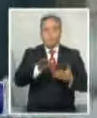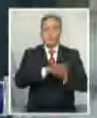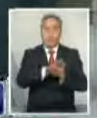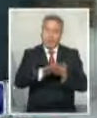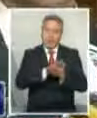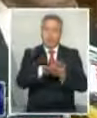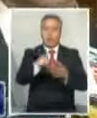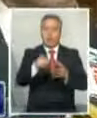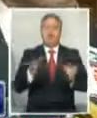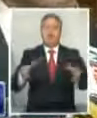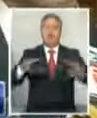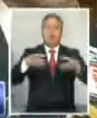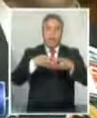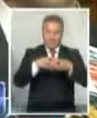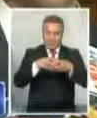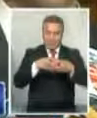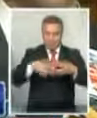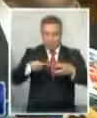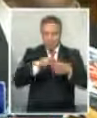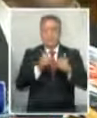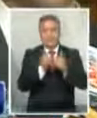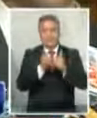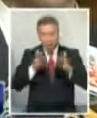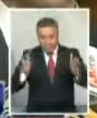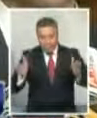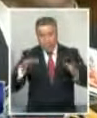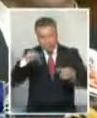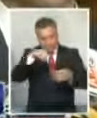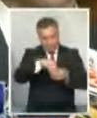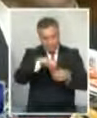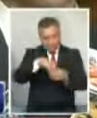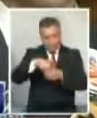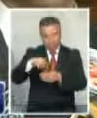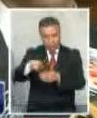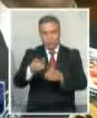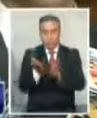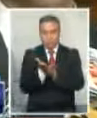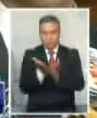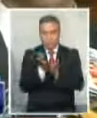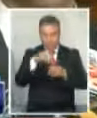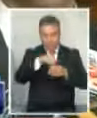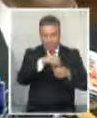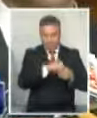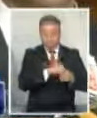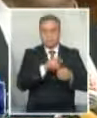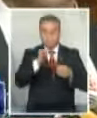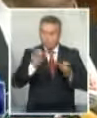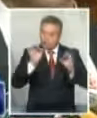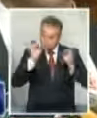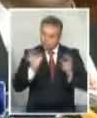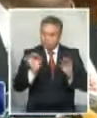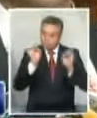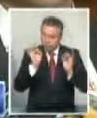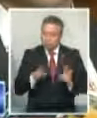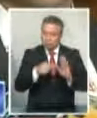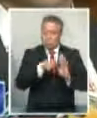de vista de la organización democrática al interior de los establecimientos educacionales, que se consagre en una